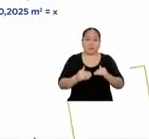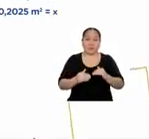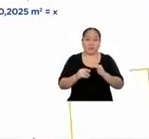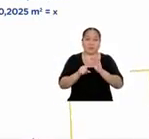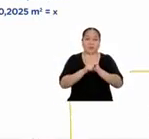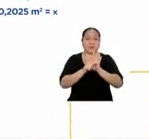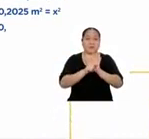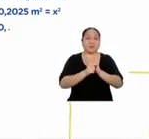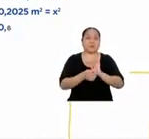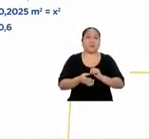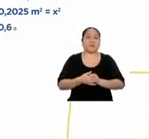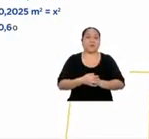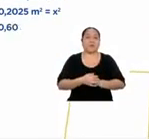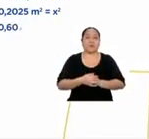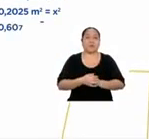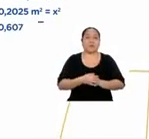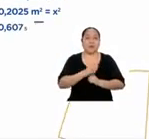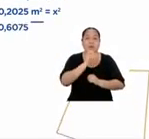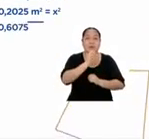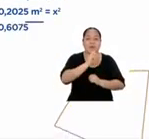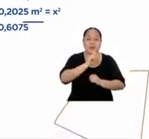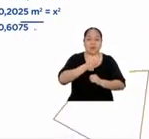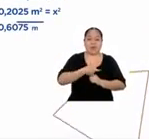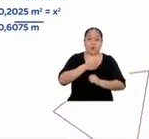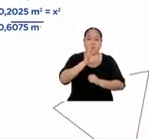resta, resulta